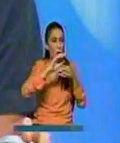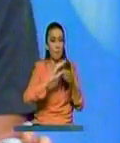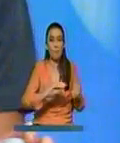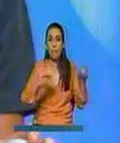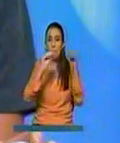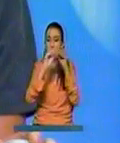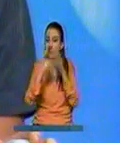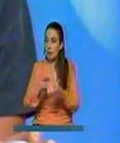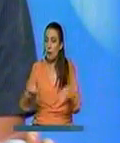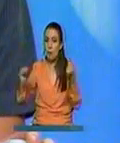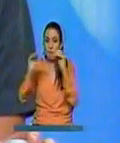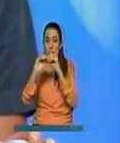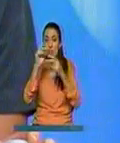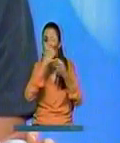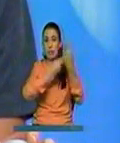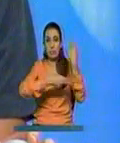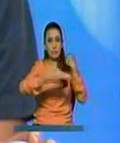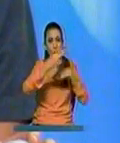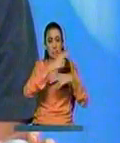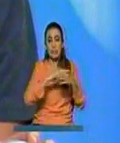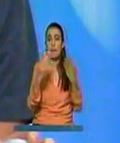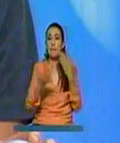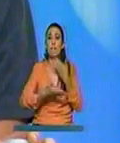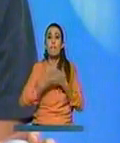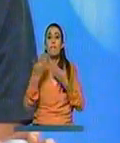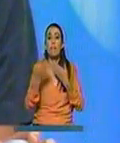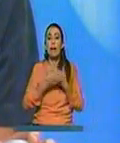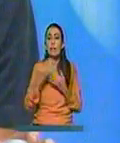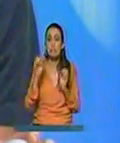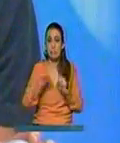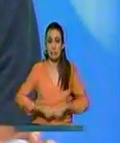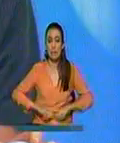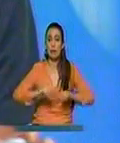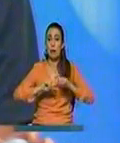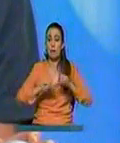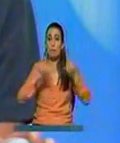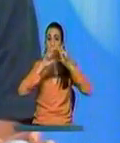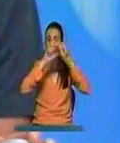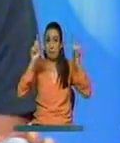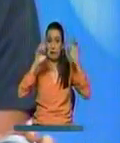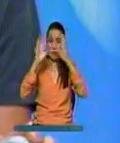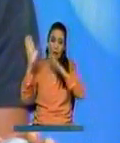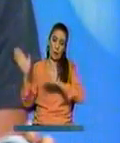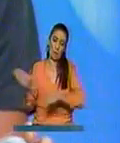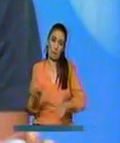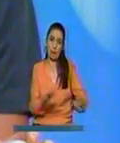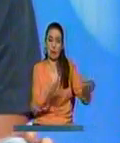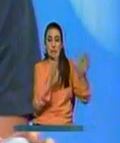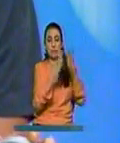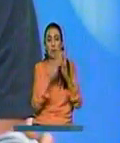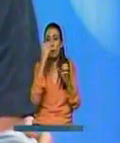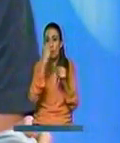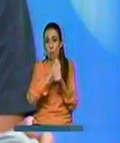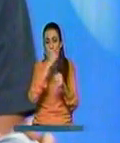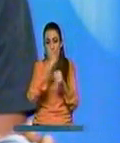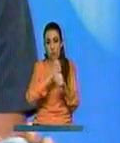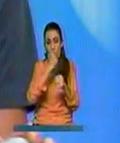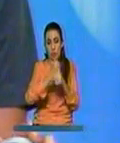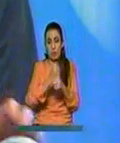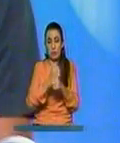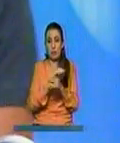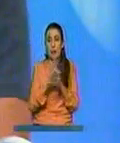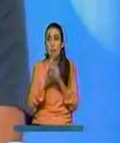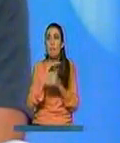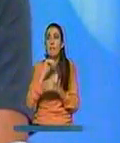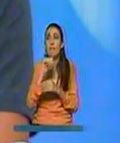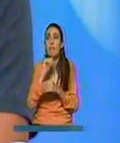Es fácil hacer un emprendimiento en el Ecuador. No es fácil hacer que eso sea una empresa y un negocio a largo plazo. ¿Y por qué? Porque falta una bolsa de valores.